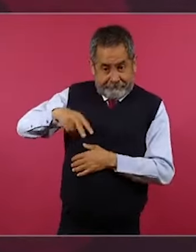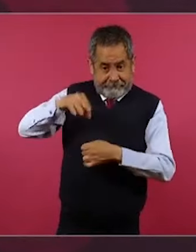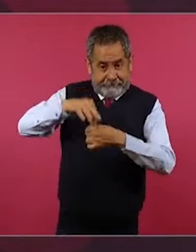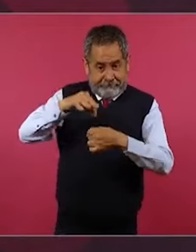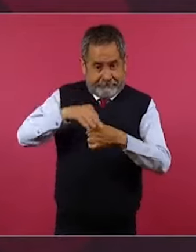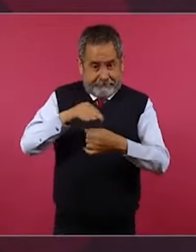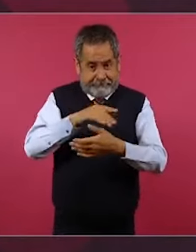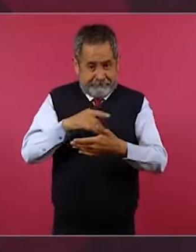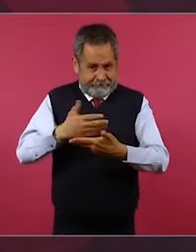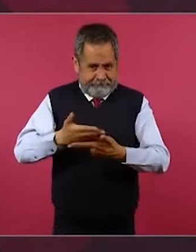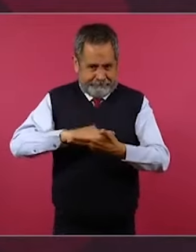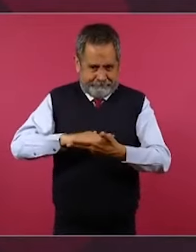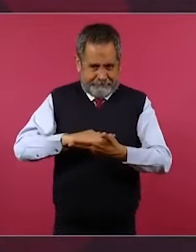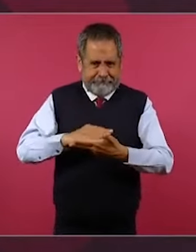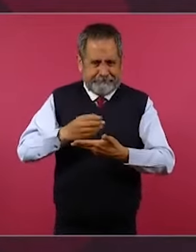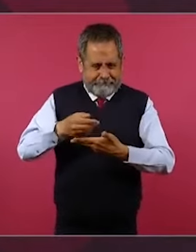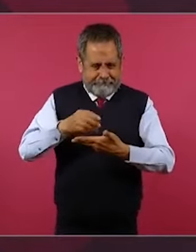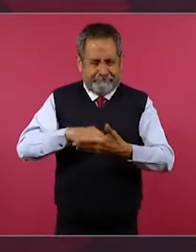aparte de